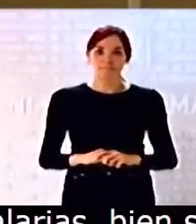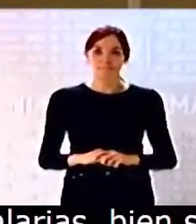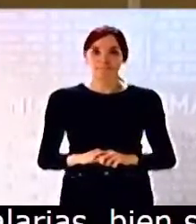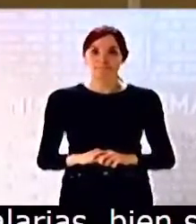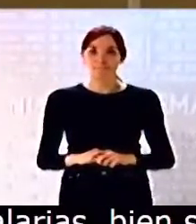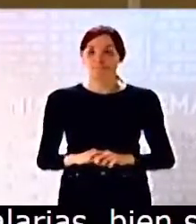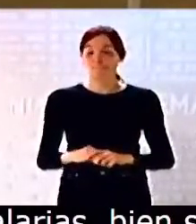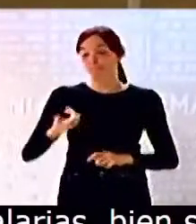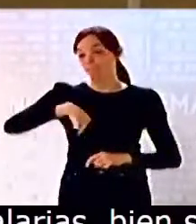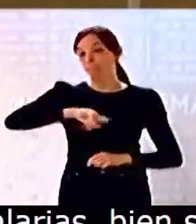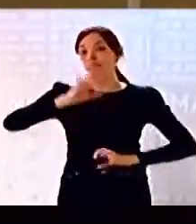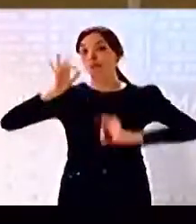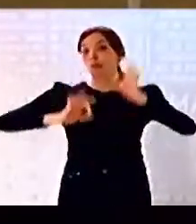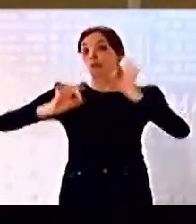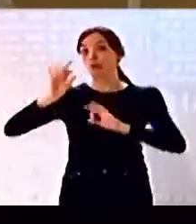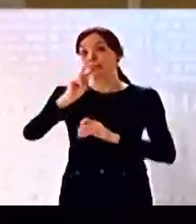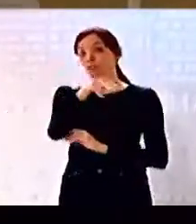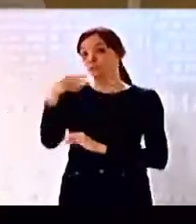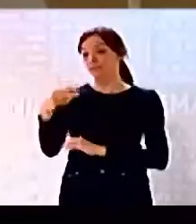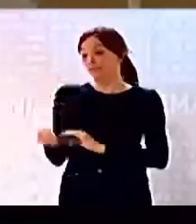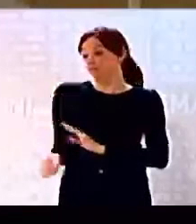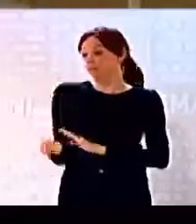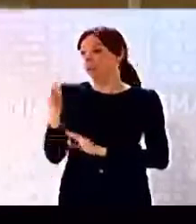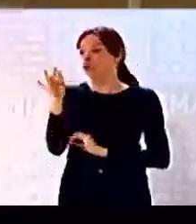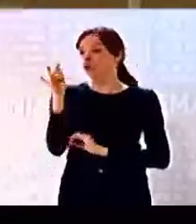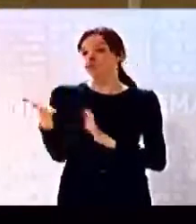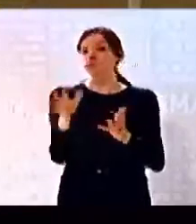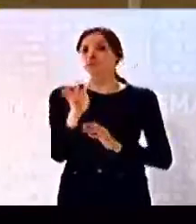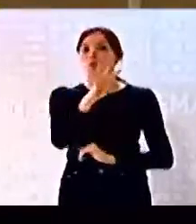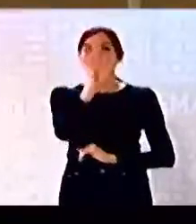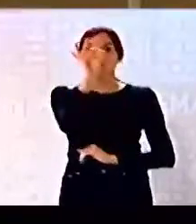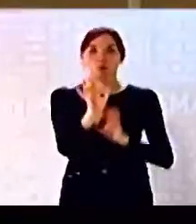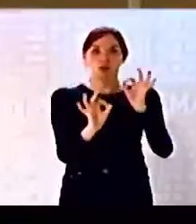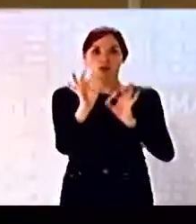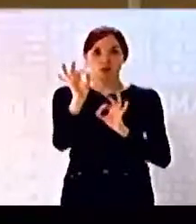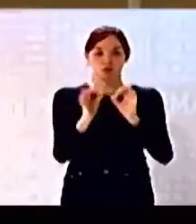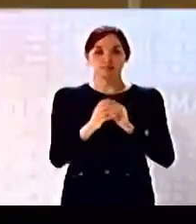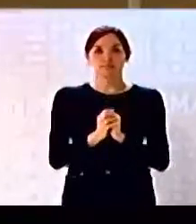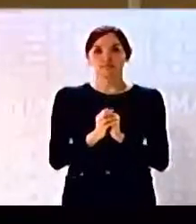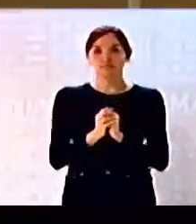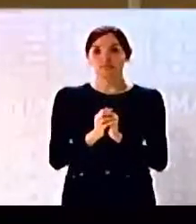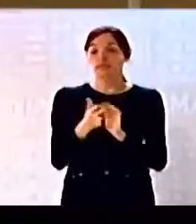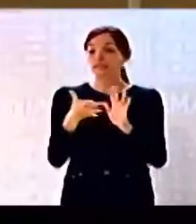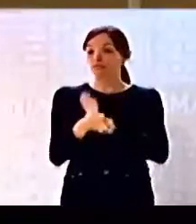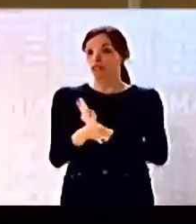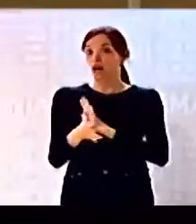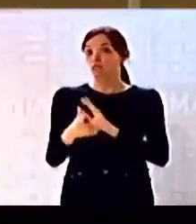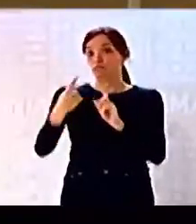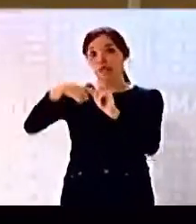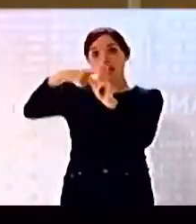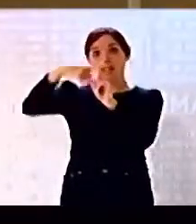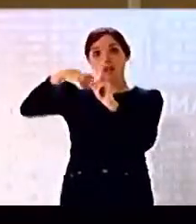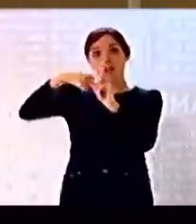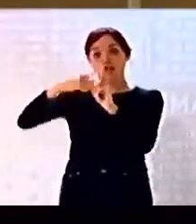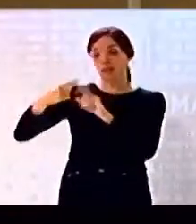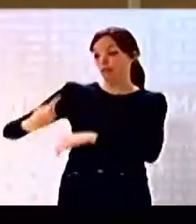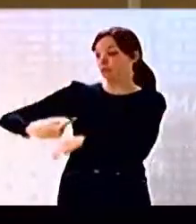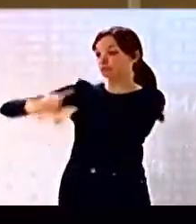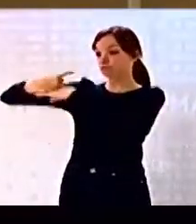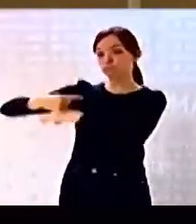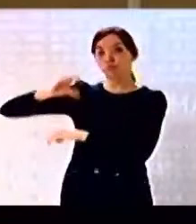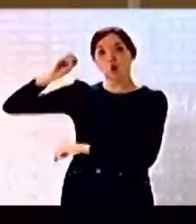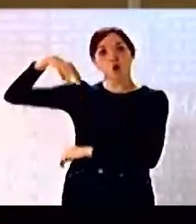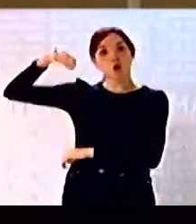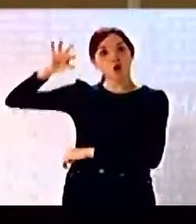Nuestra tasa de positividad se situará alrededor del 4% hoy. Estamos dentro de los márgenes que establece la